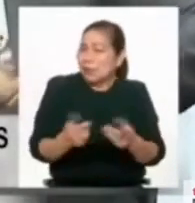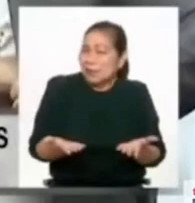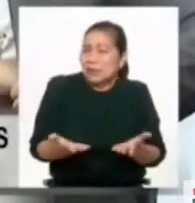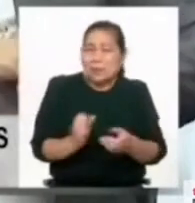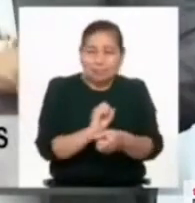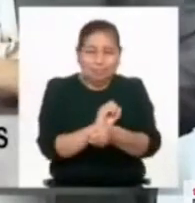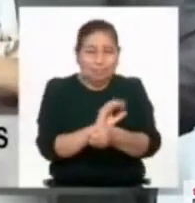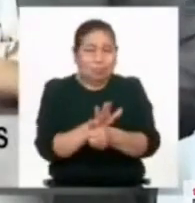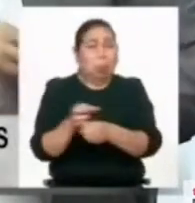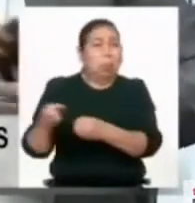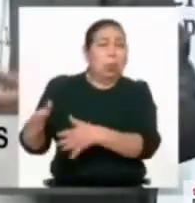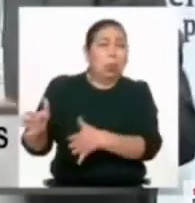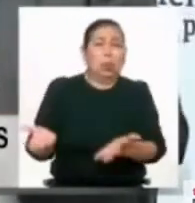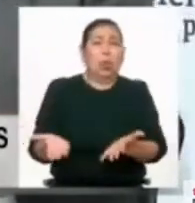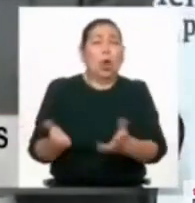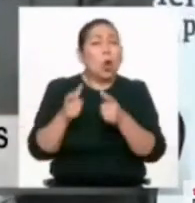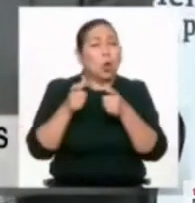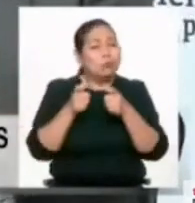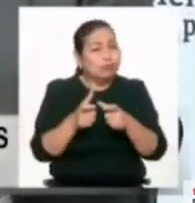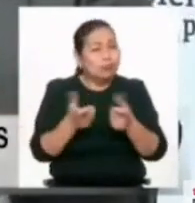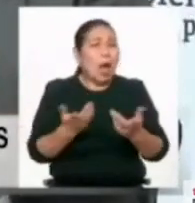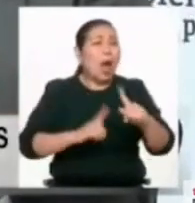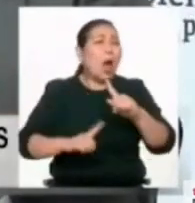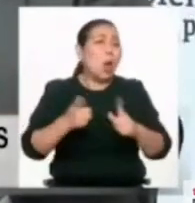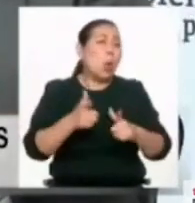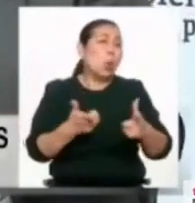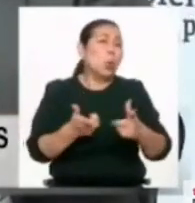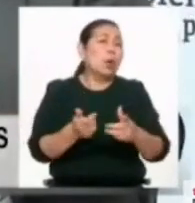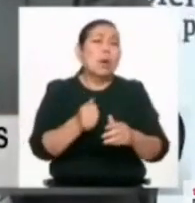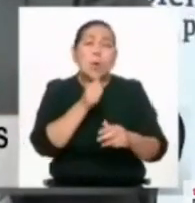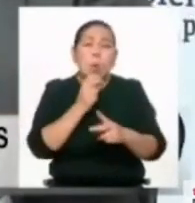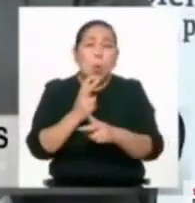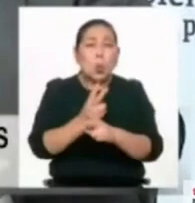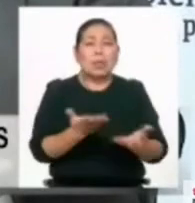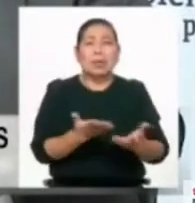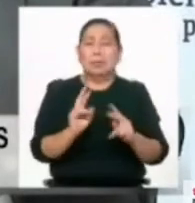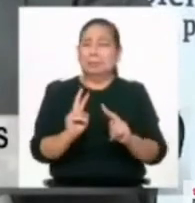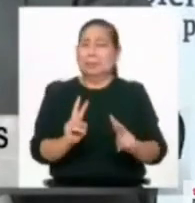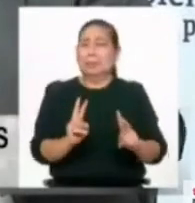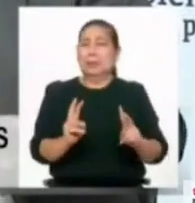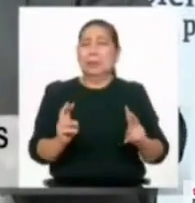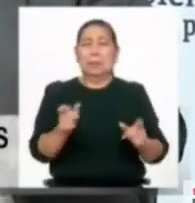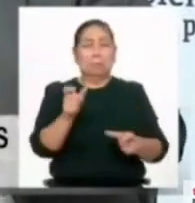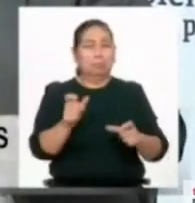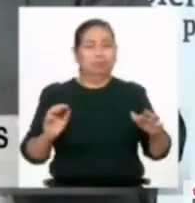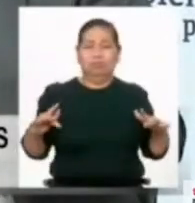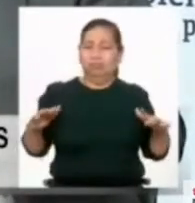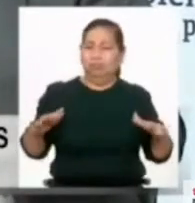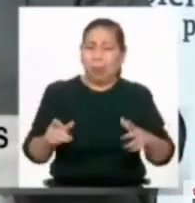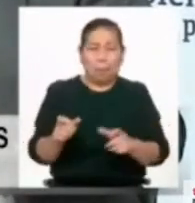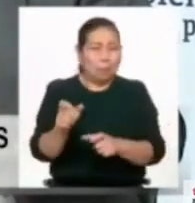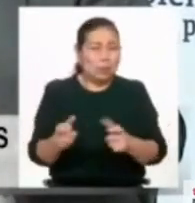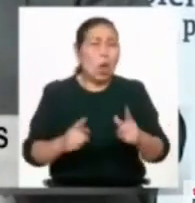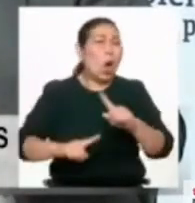la pandemia se ha abandonado un poquito el control de algunas áreas reservadas y comienza a haber invasión